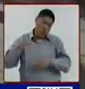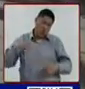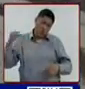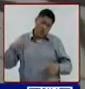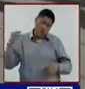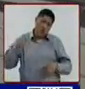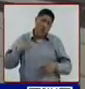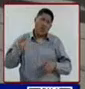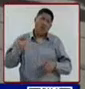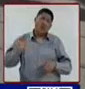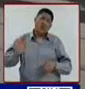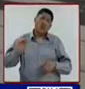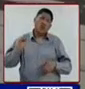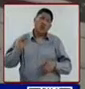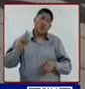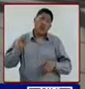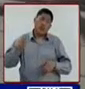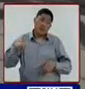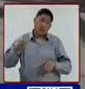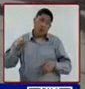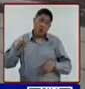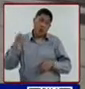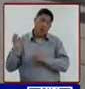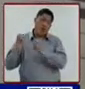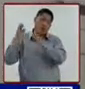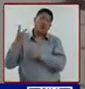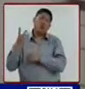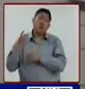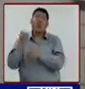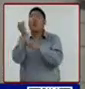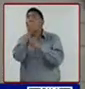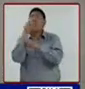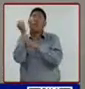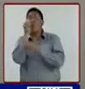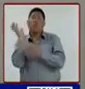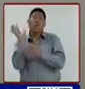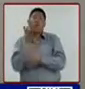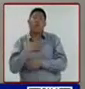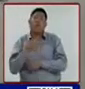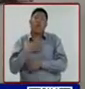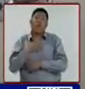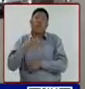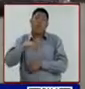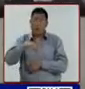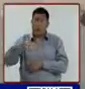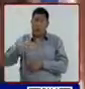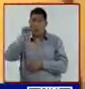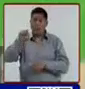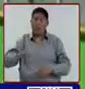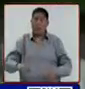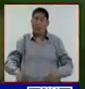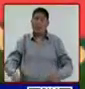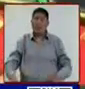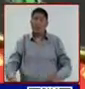afiliados a DEPCOCA, de parte del señor Arnold Alanes, con banderas blancas desde este mismo punto.